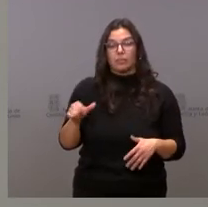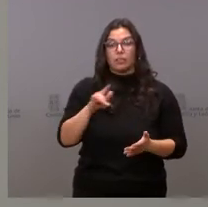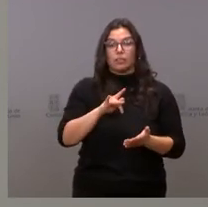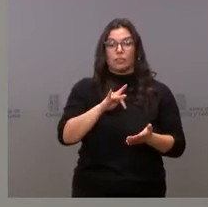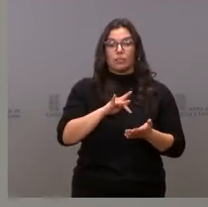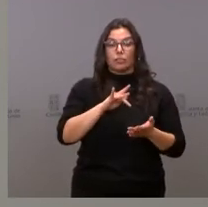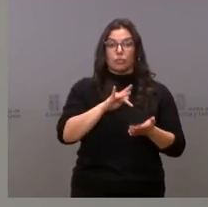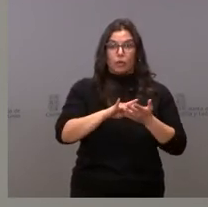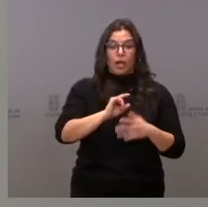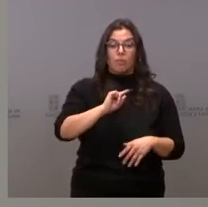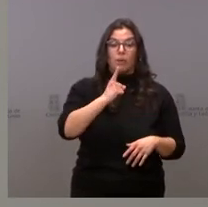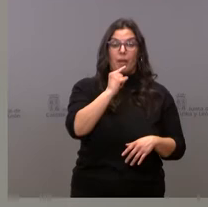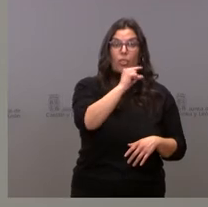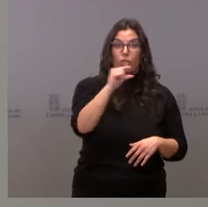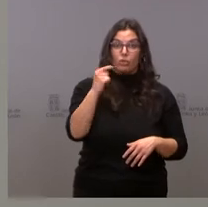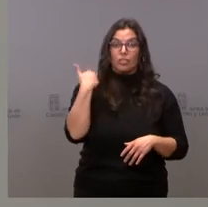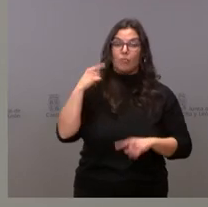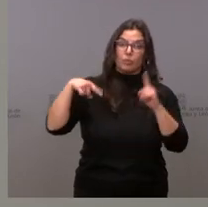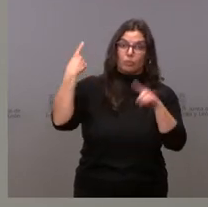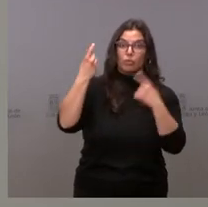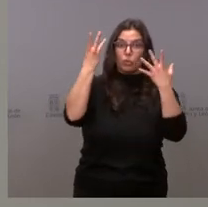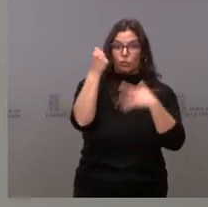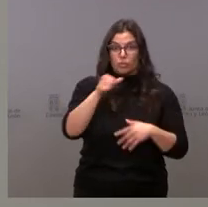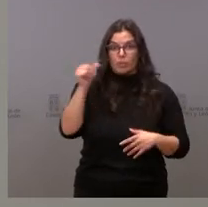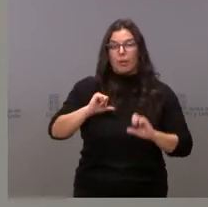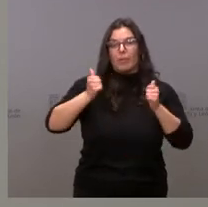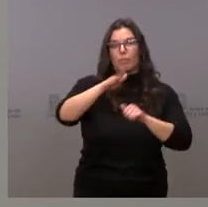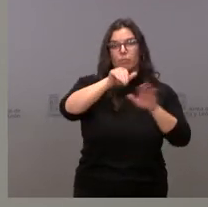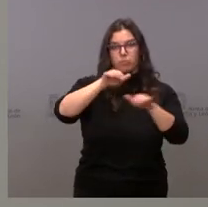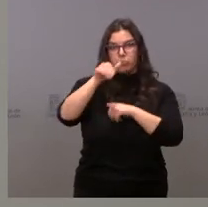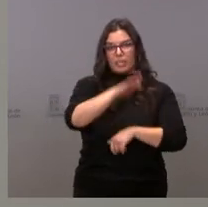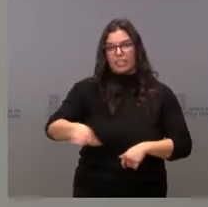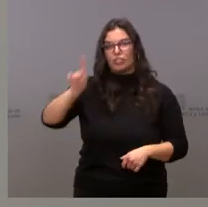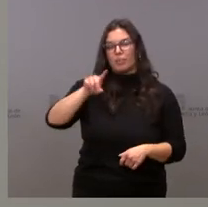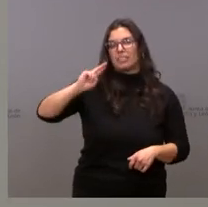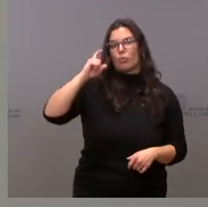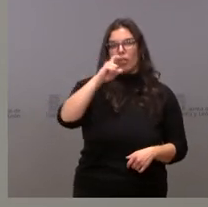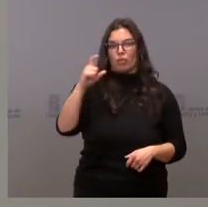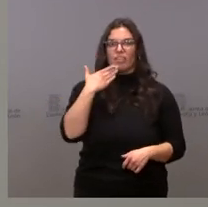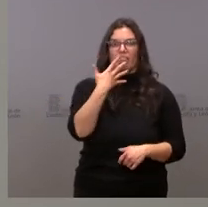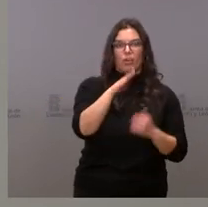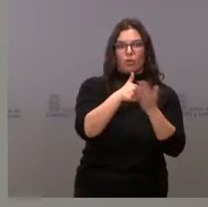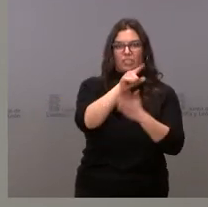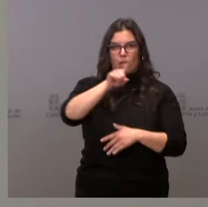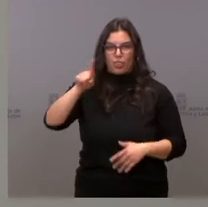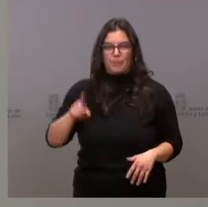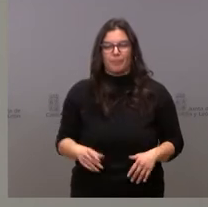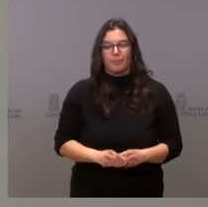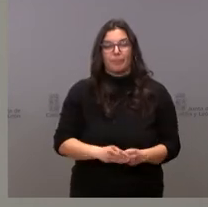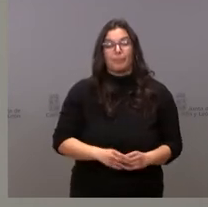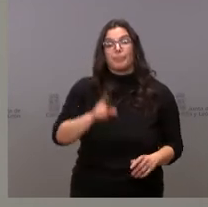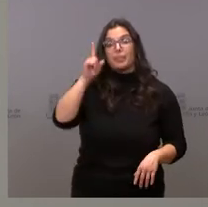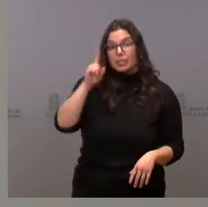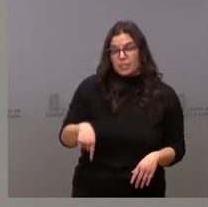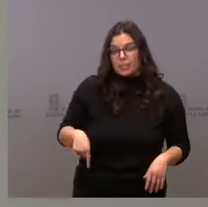volveremos a hacer el llamamiento para la segunda dosis de vacunación a esta población entre 5 y 12 años y también seguiremos manteniendo